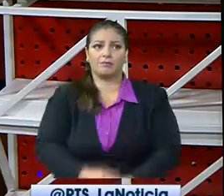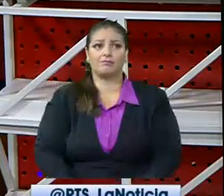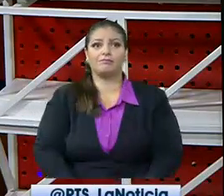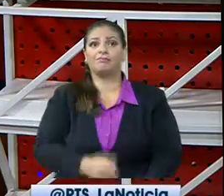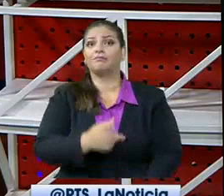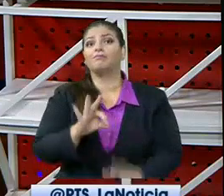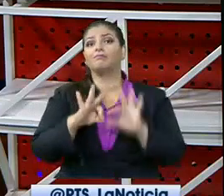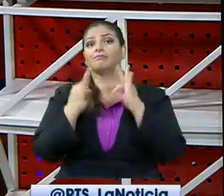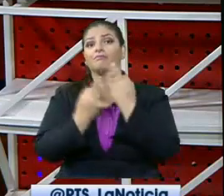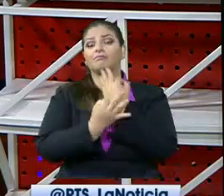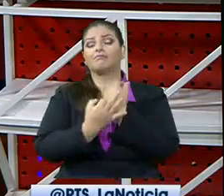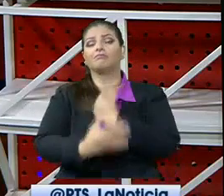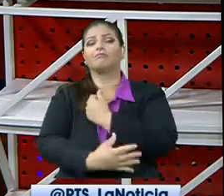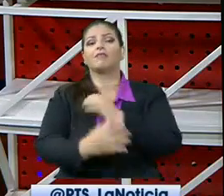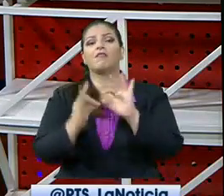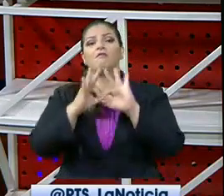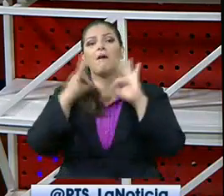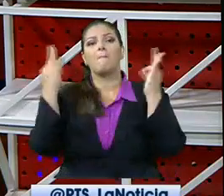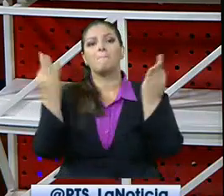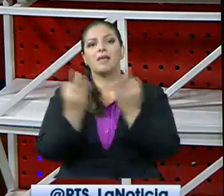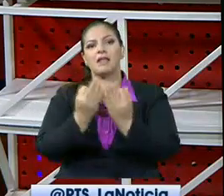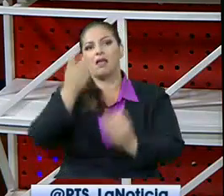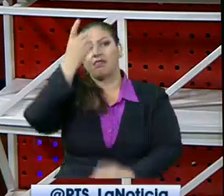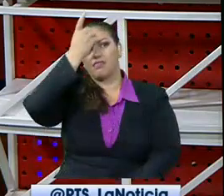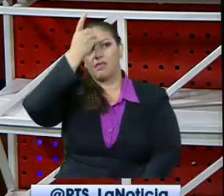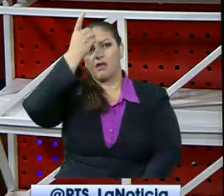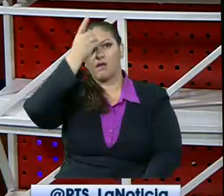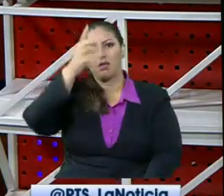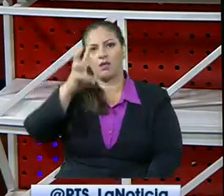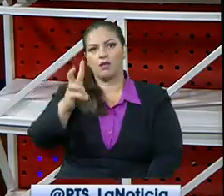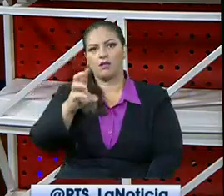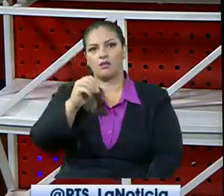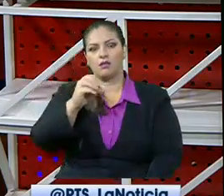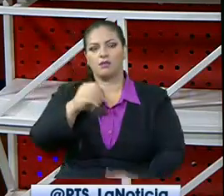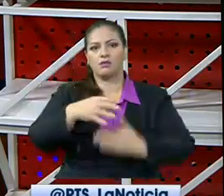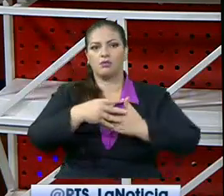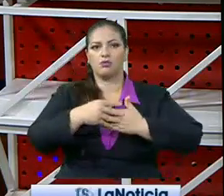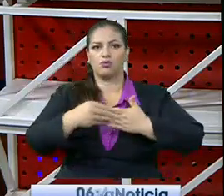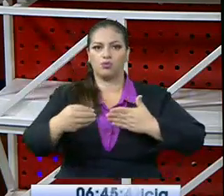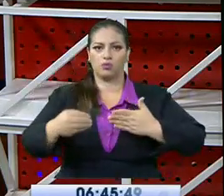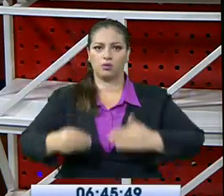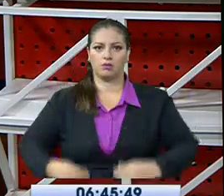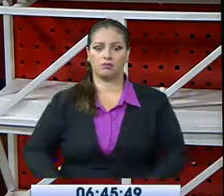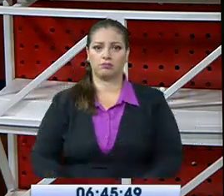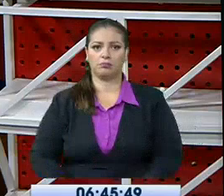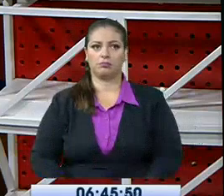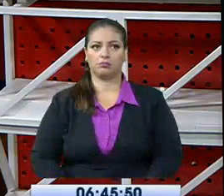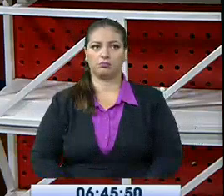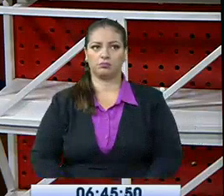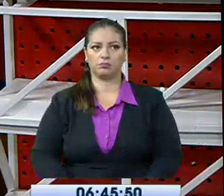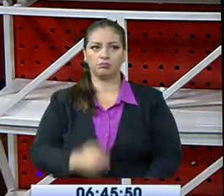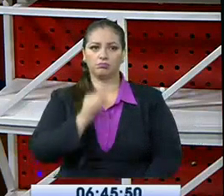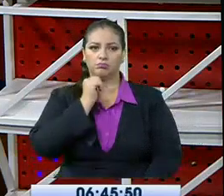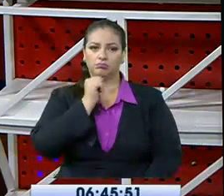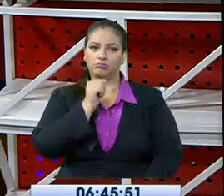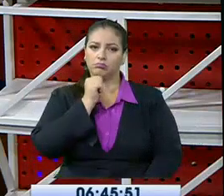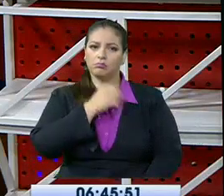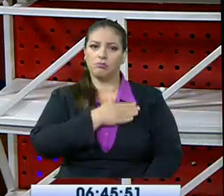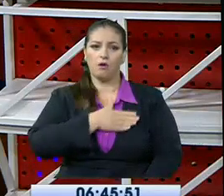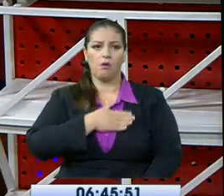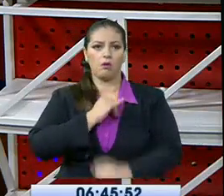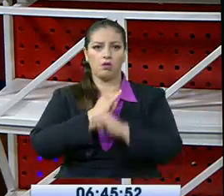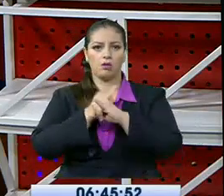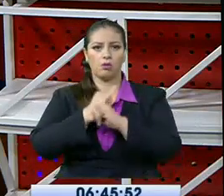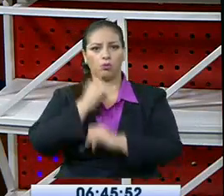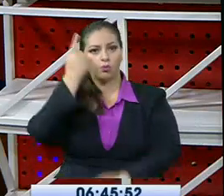a la funeraria. Y yo también espero todavía también de las entidades públicas que permanentemente también están preocupadas por la situación de nuestra gente humilde,